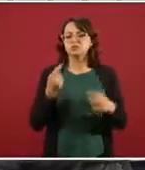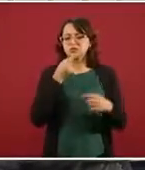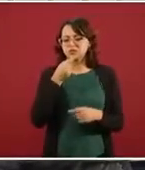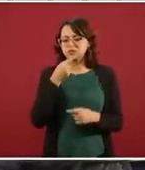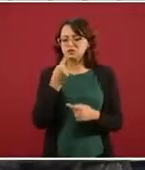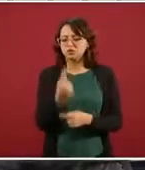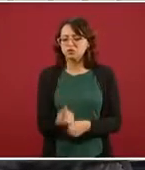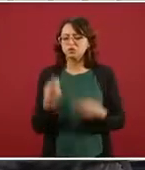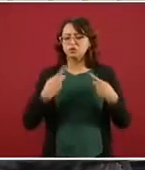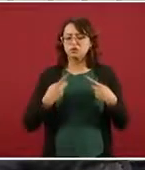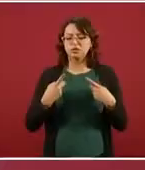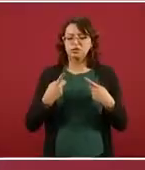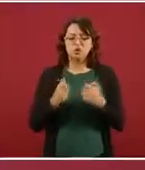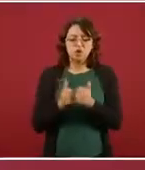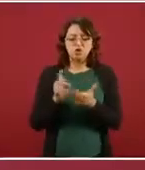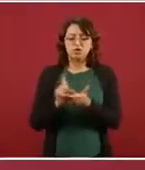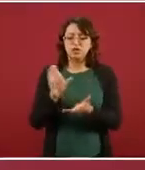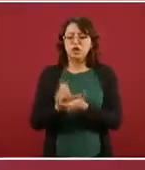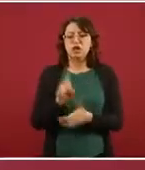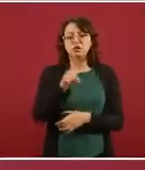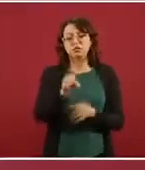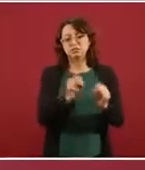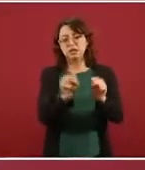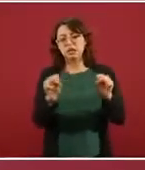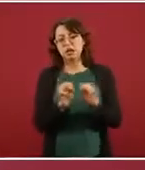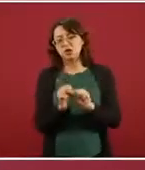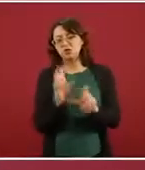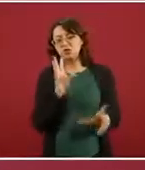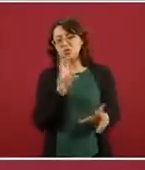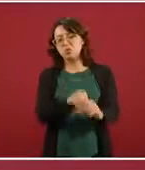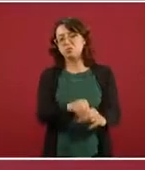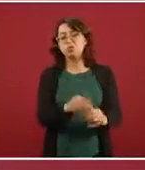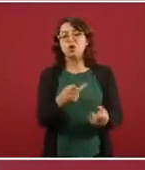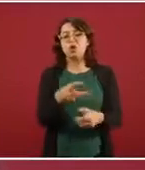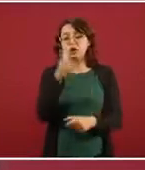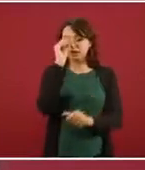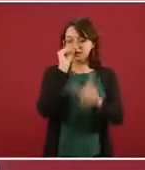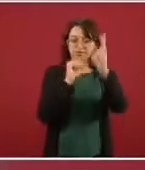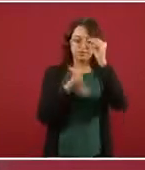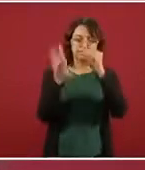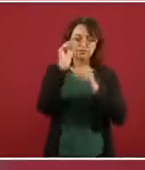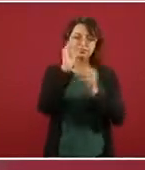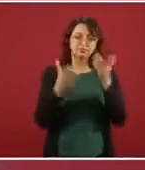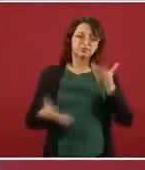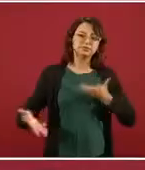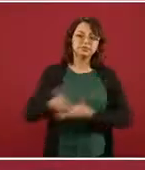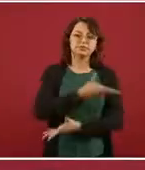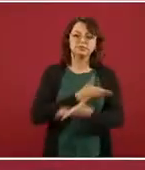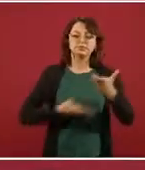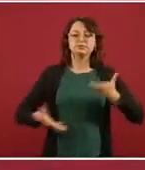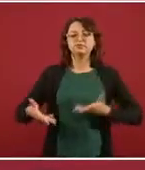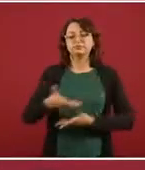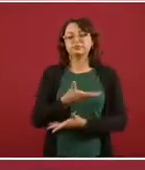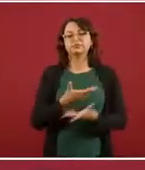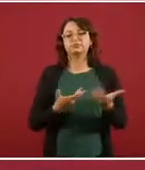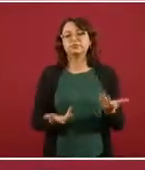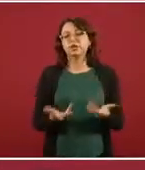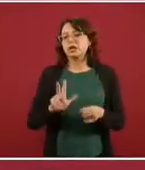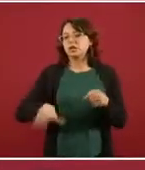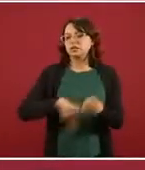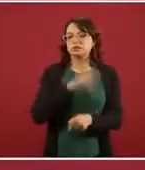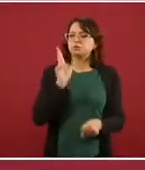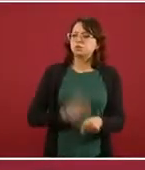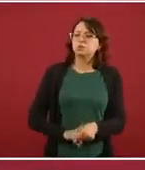a un aula donde los demás niños aprenden a convivir y es un asunto